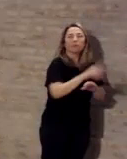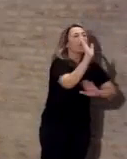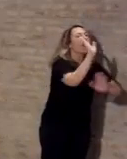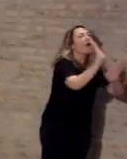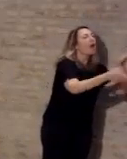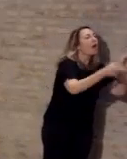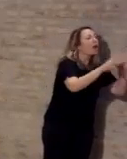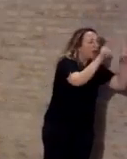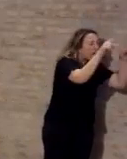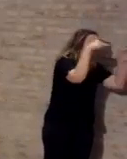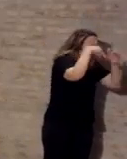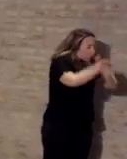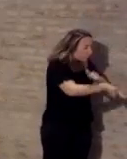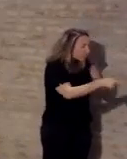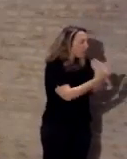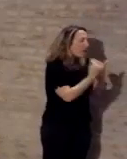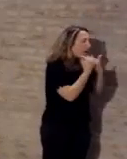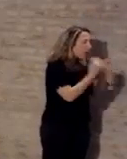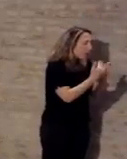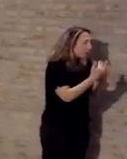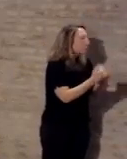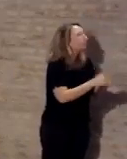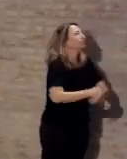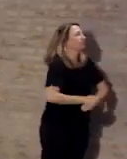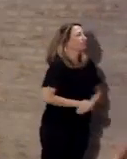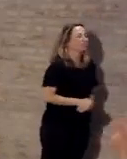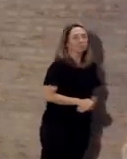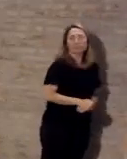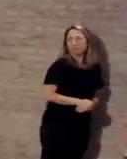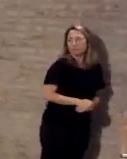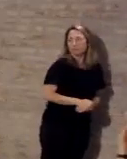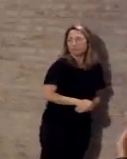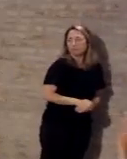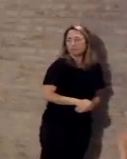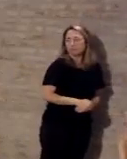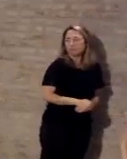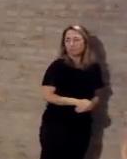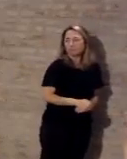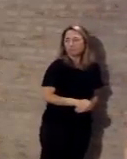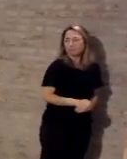más de esta violencia que trabajamos No gracias muy bien